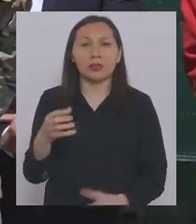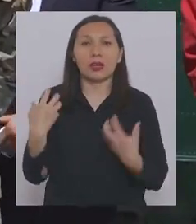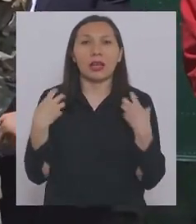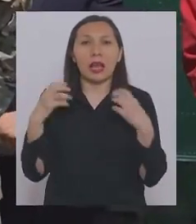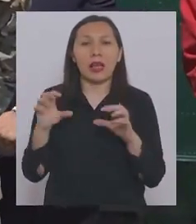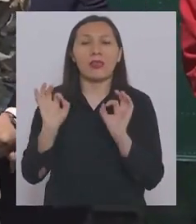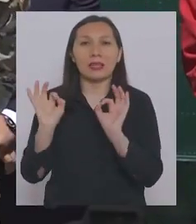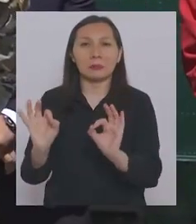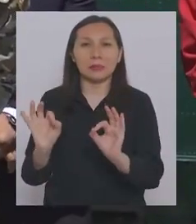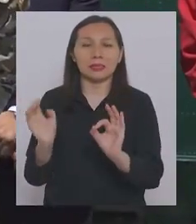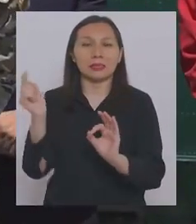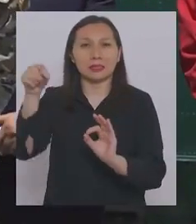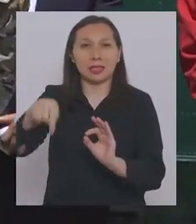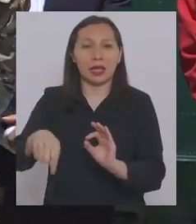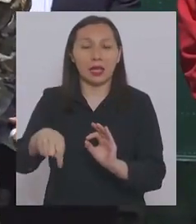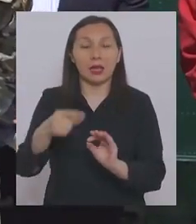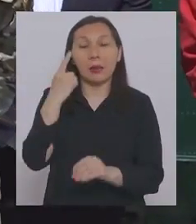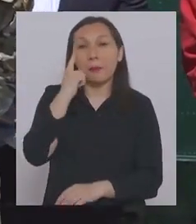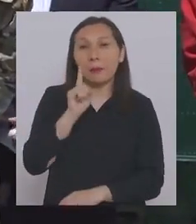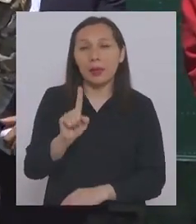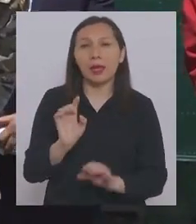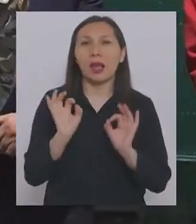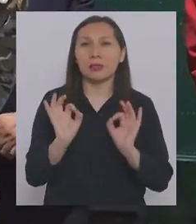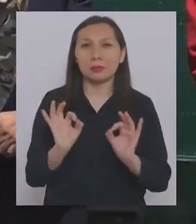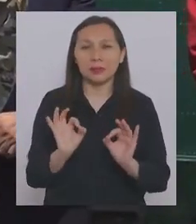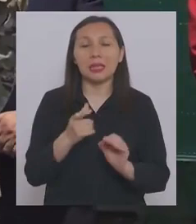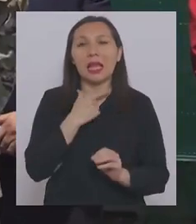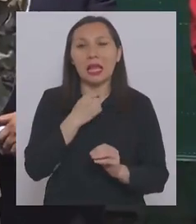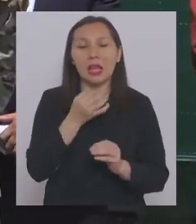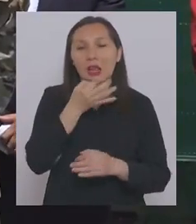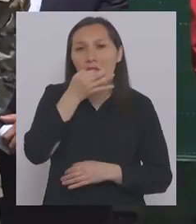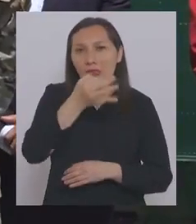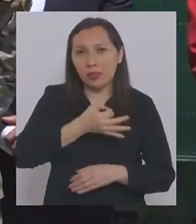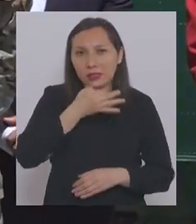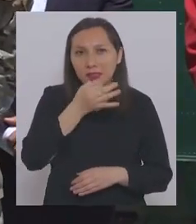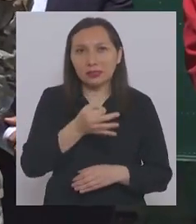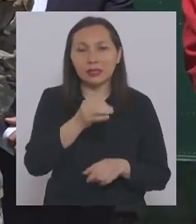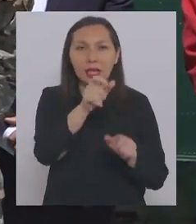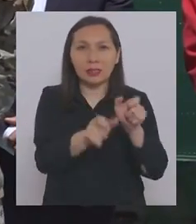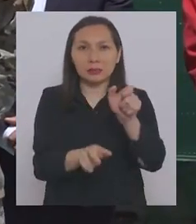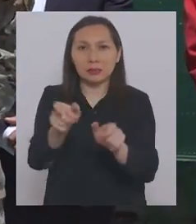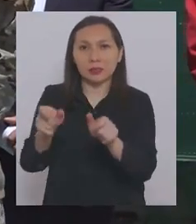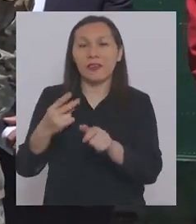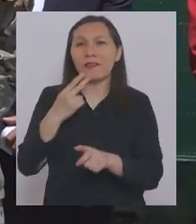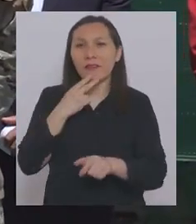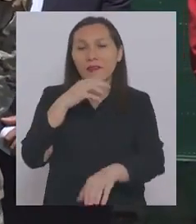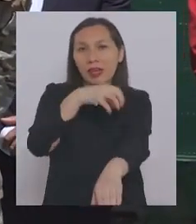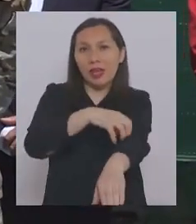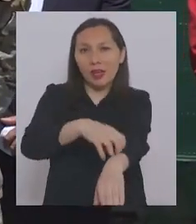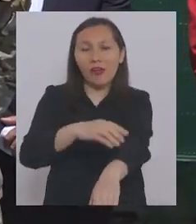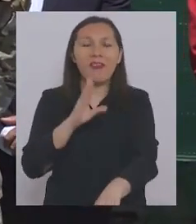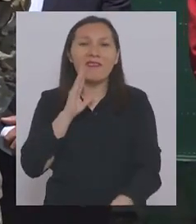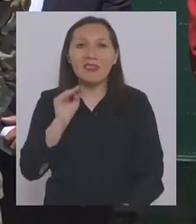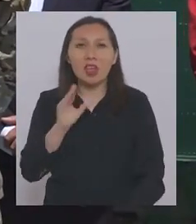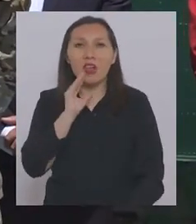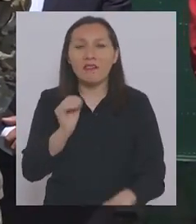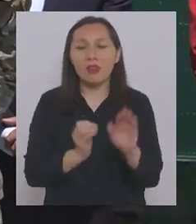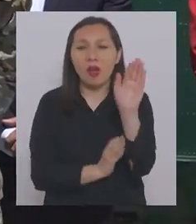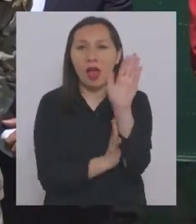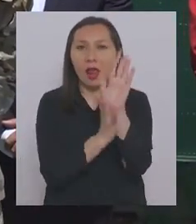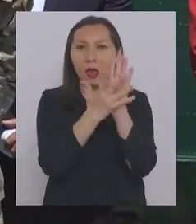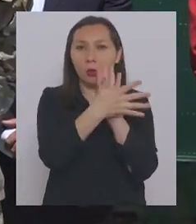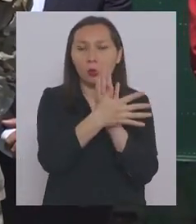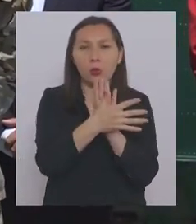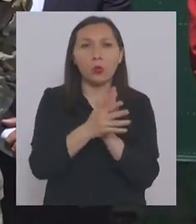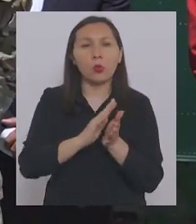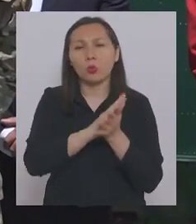especial, pero especialmente quiero dirigirme a los habitantes de las regiones del Biobío y la Araucanía y a